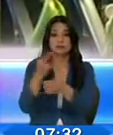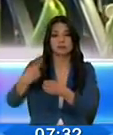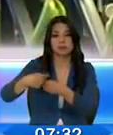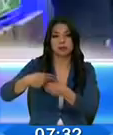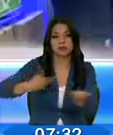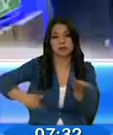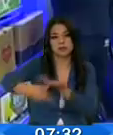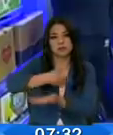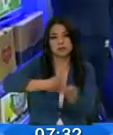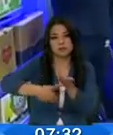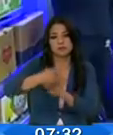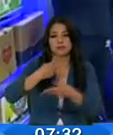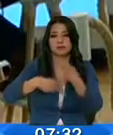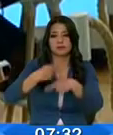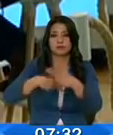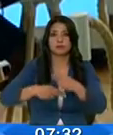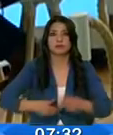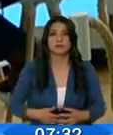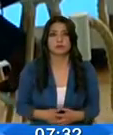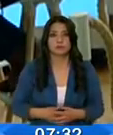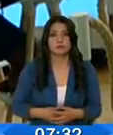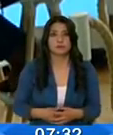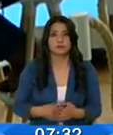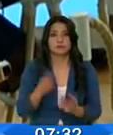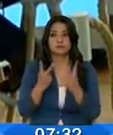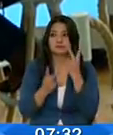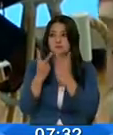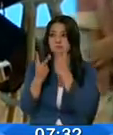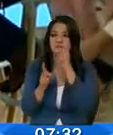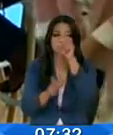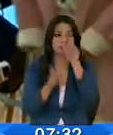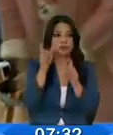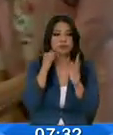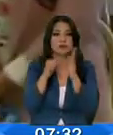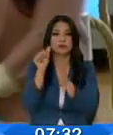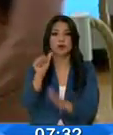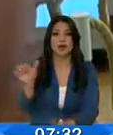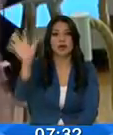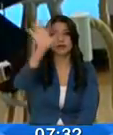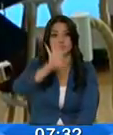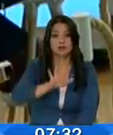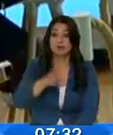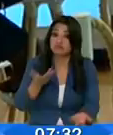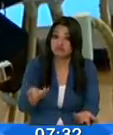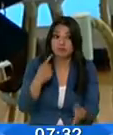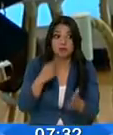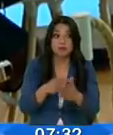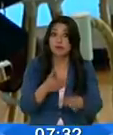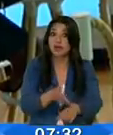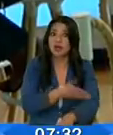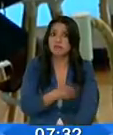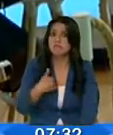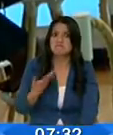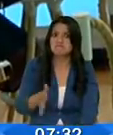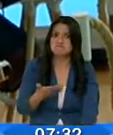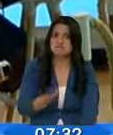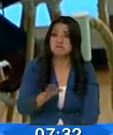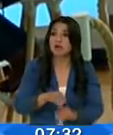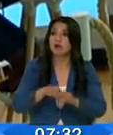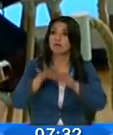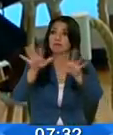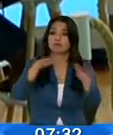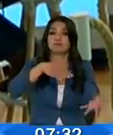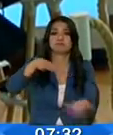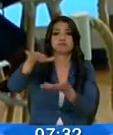participarán en la rueda de negocios. Nos visitan muchos clientes de Asia, un destino que ha crecido mucho en las exportaciones